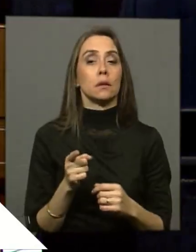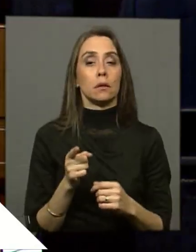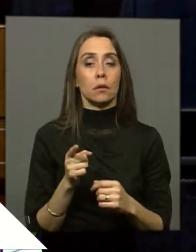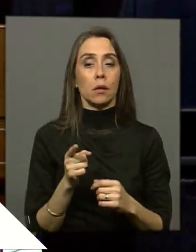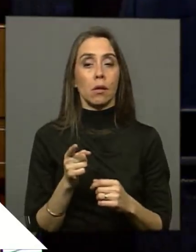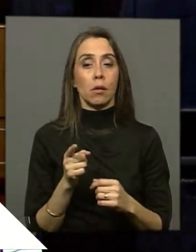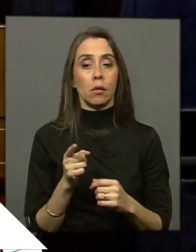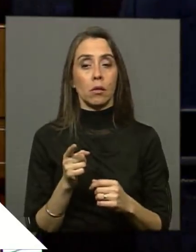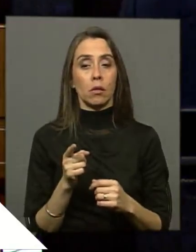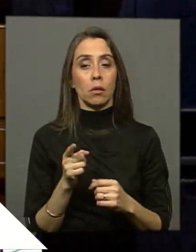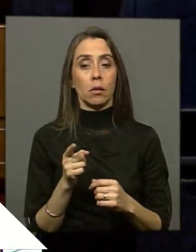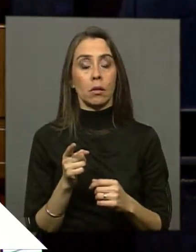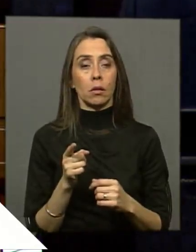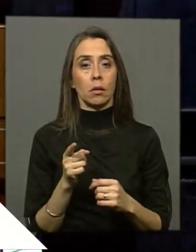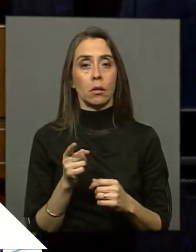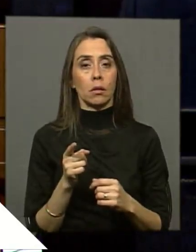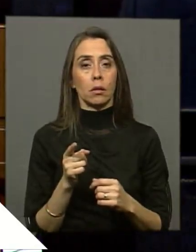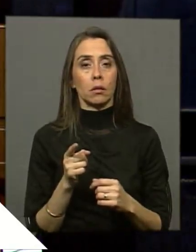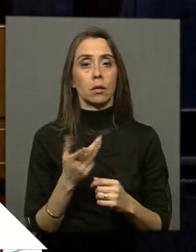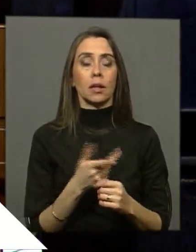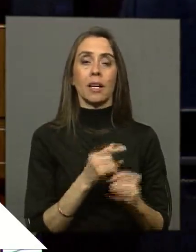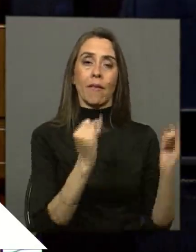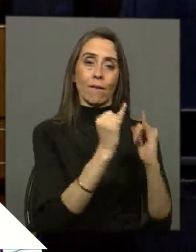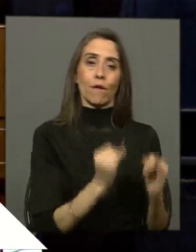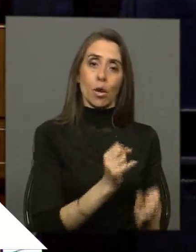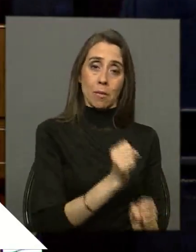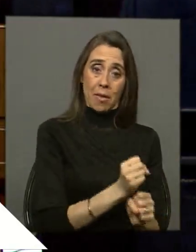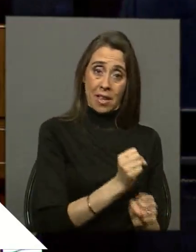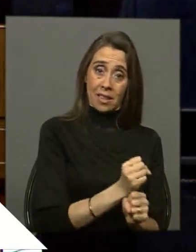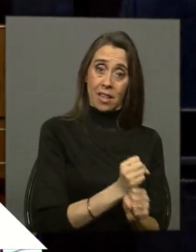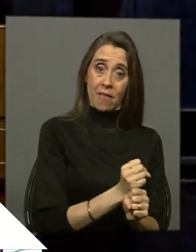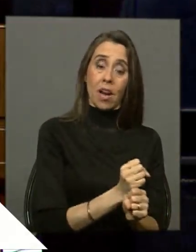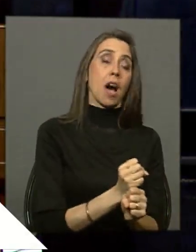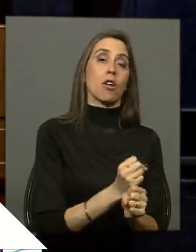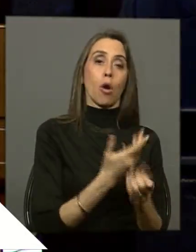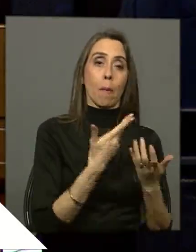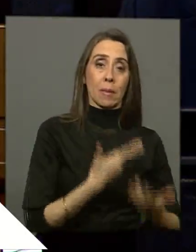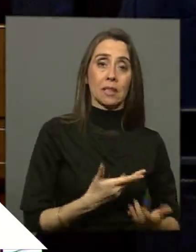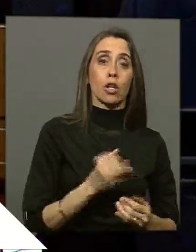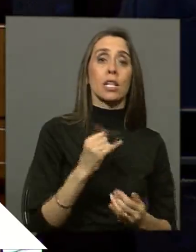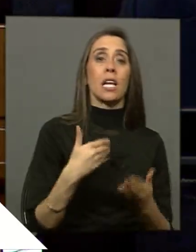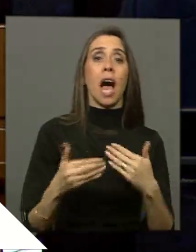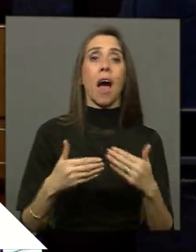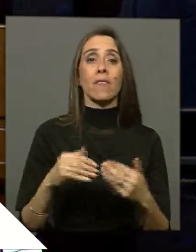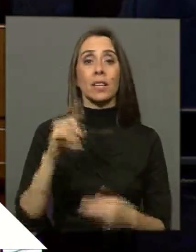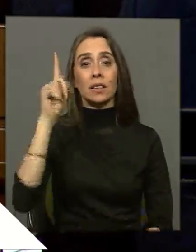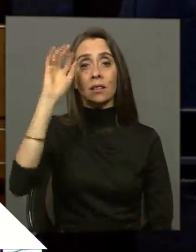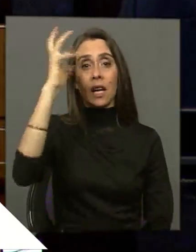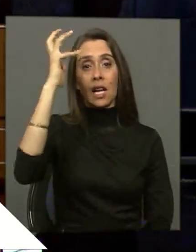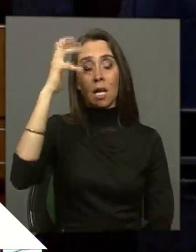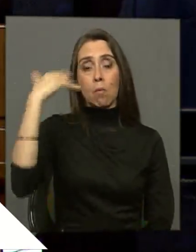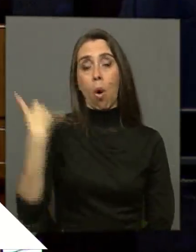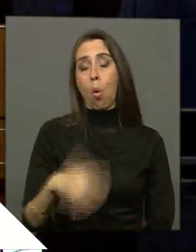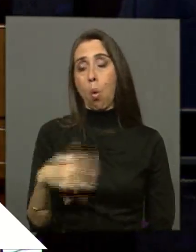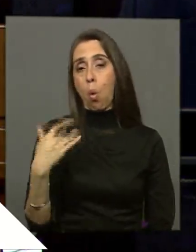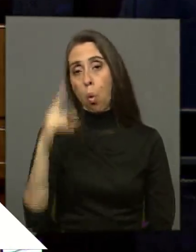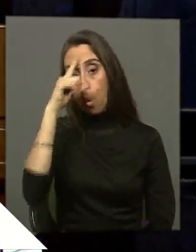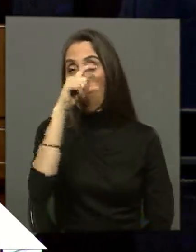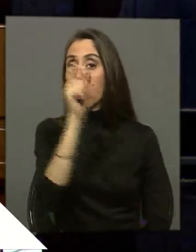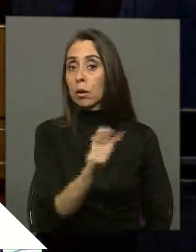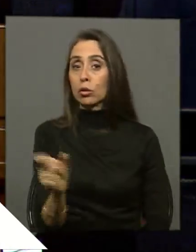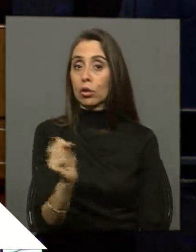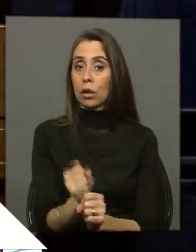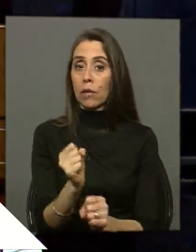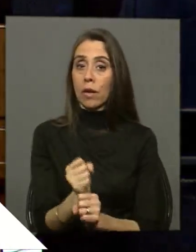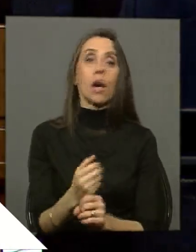las características propias del trabajo, sino que también por a veces rigurosas condiciones, incluso climáticas. No hace mucho